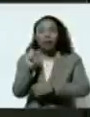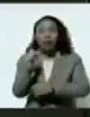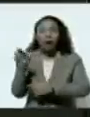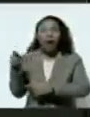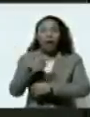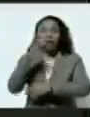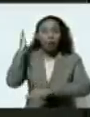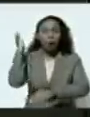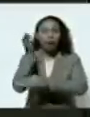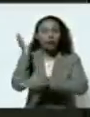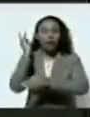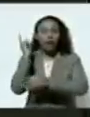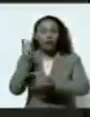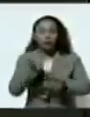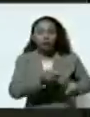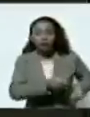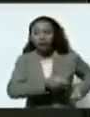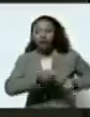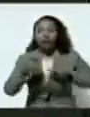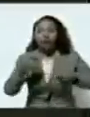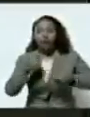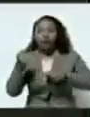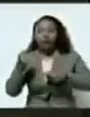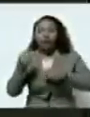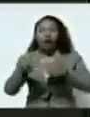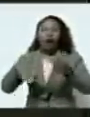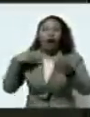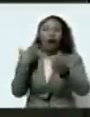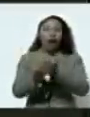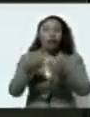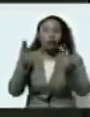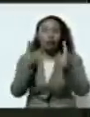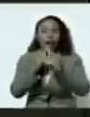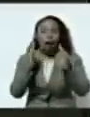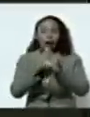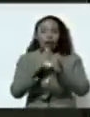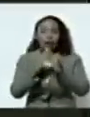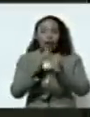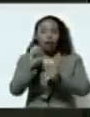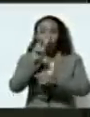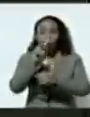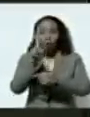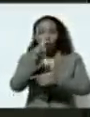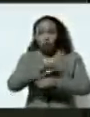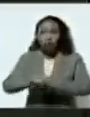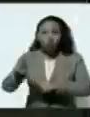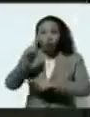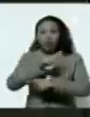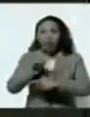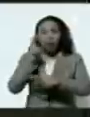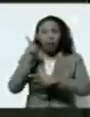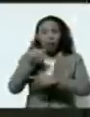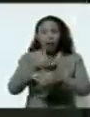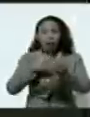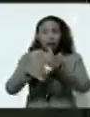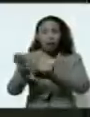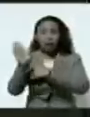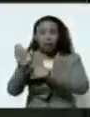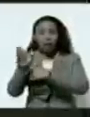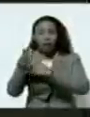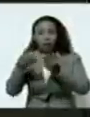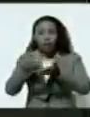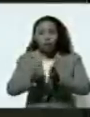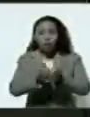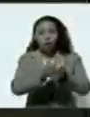Riohacha, se desplazaran a la finca de Doble Rueda, en La Guajira, para de allí salir al desembarco